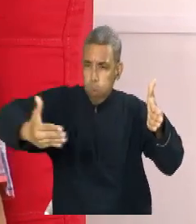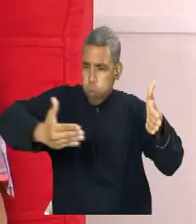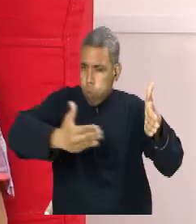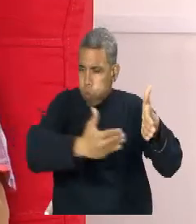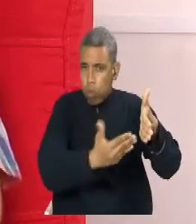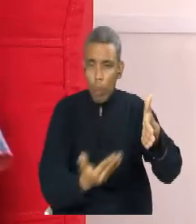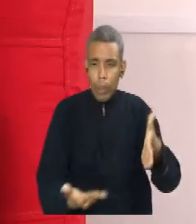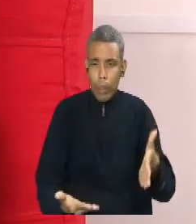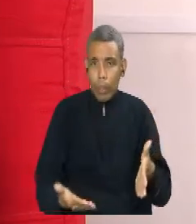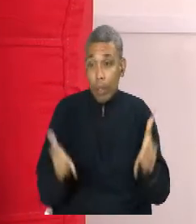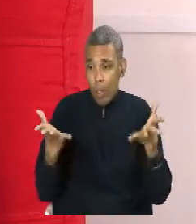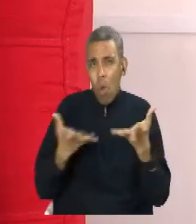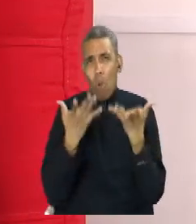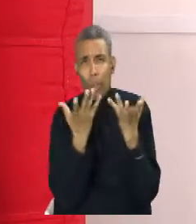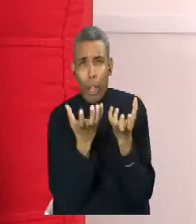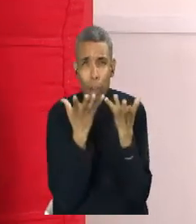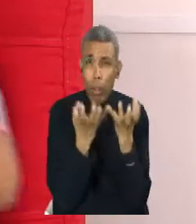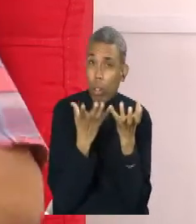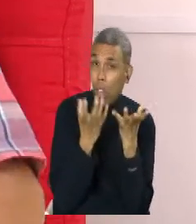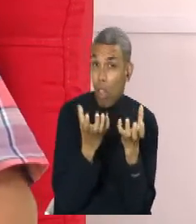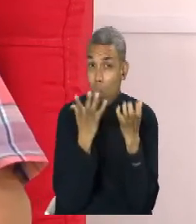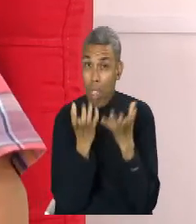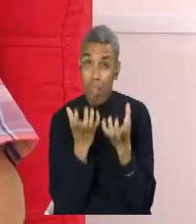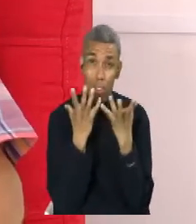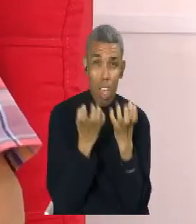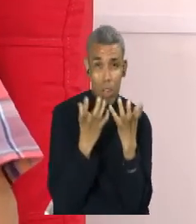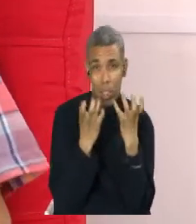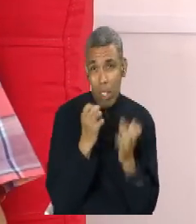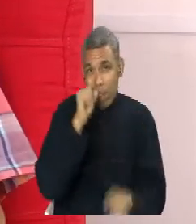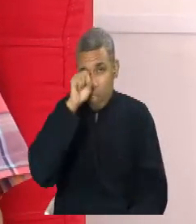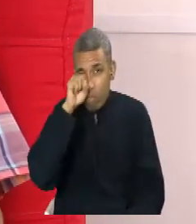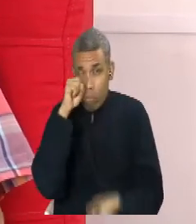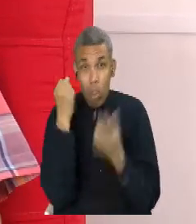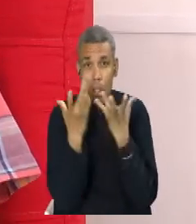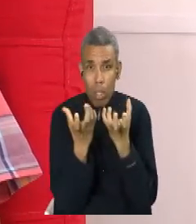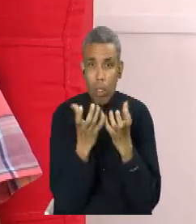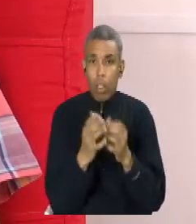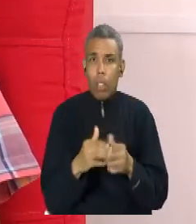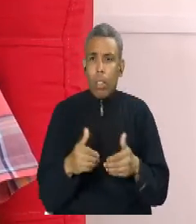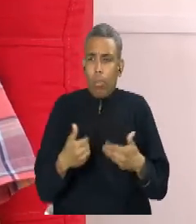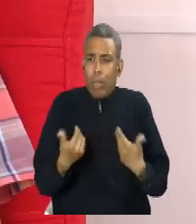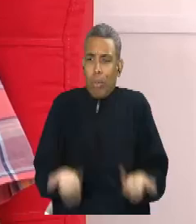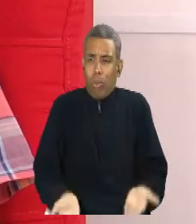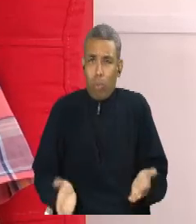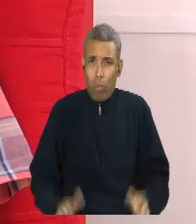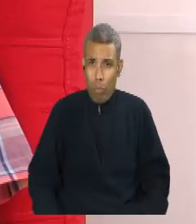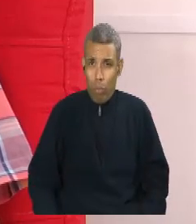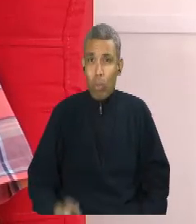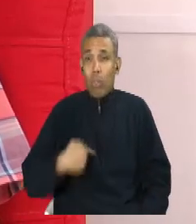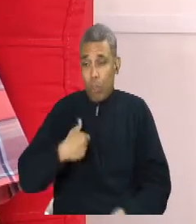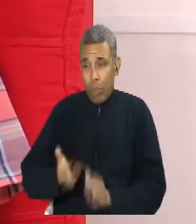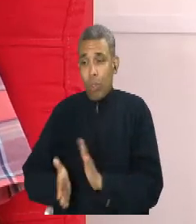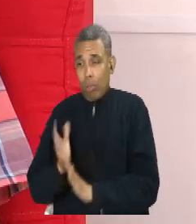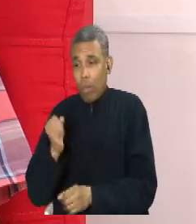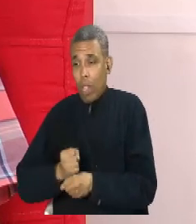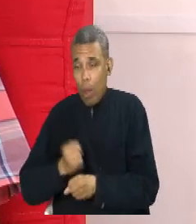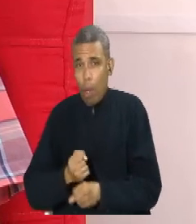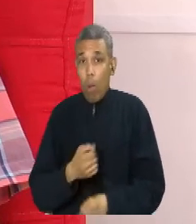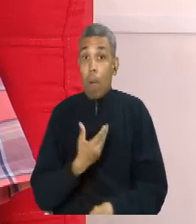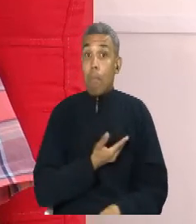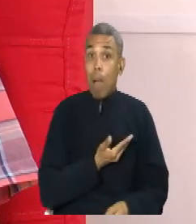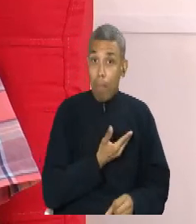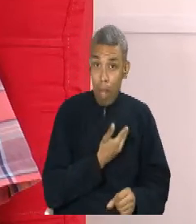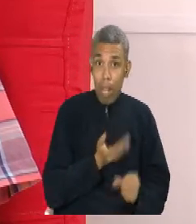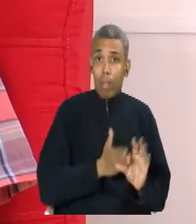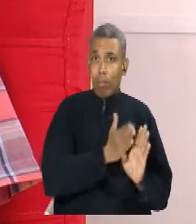nos tocará llevarnos el pececito es que para donde vaya ja entonces los niños piden a esas cosas hay que persuadirlos de